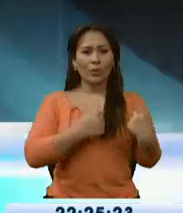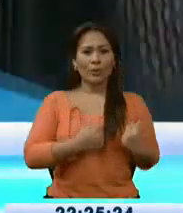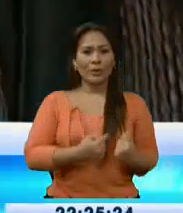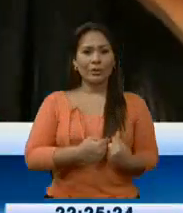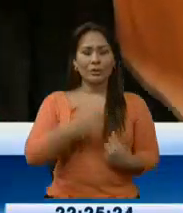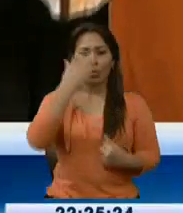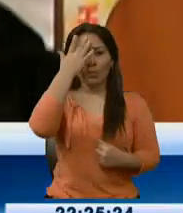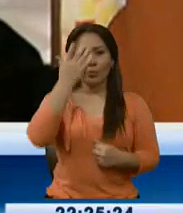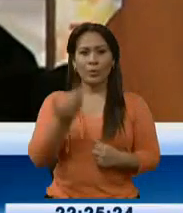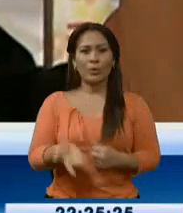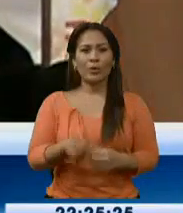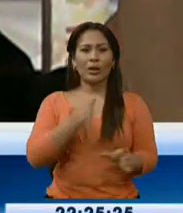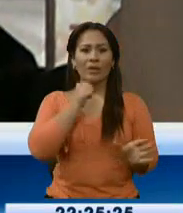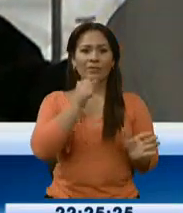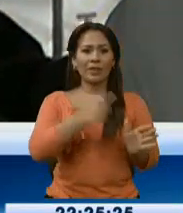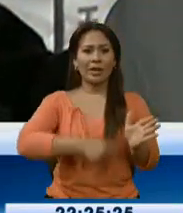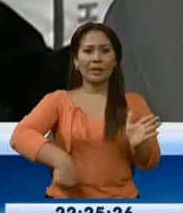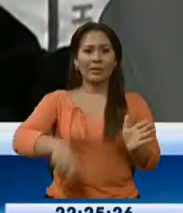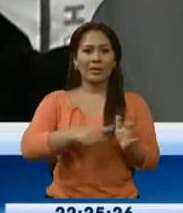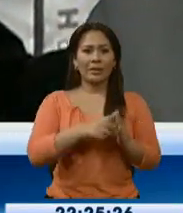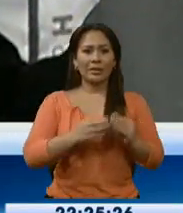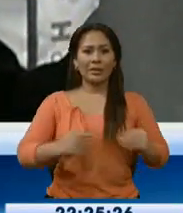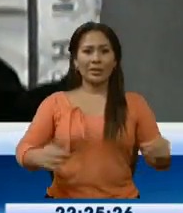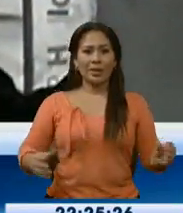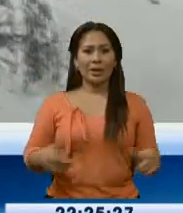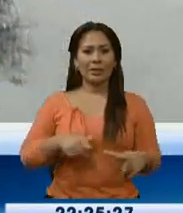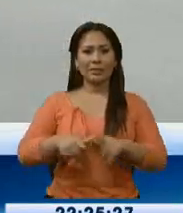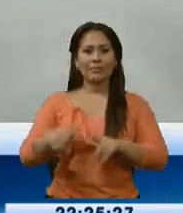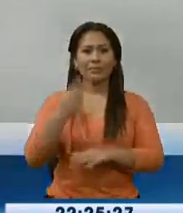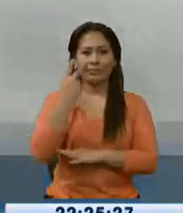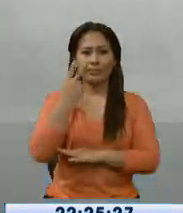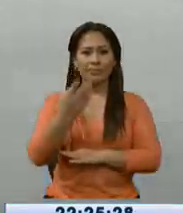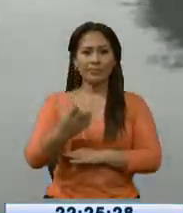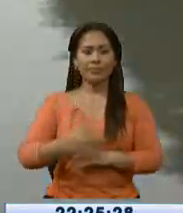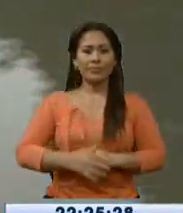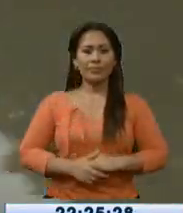por la ausencia que dejan en tierra. Informó Lorena Vaque.